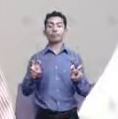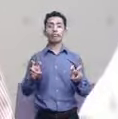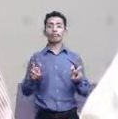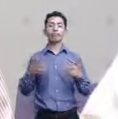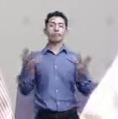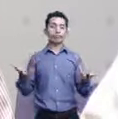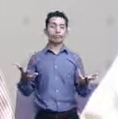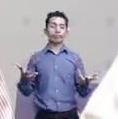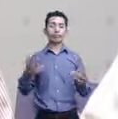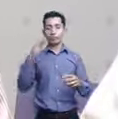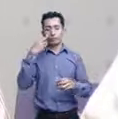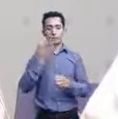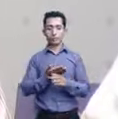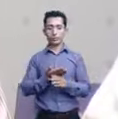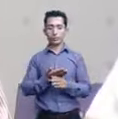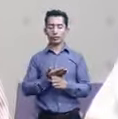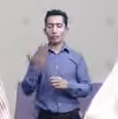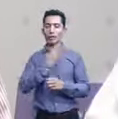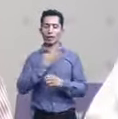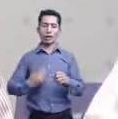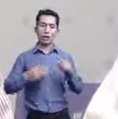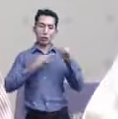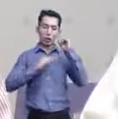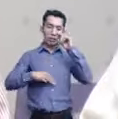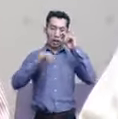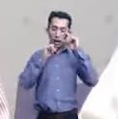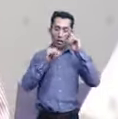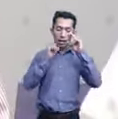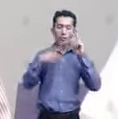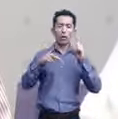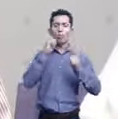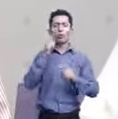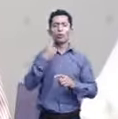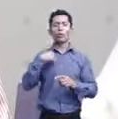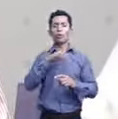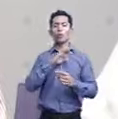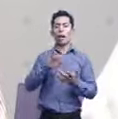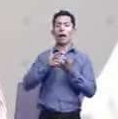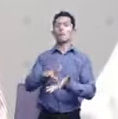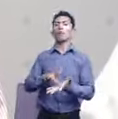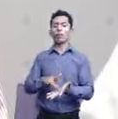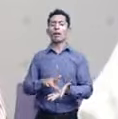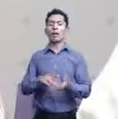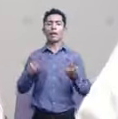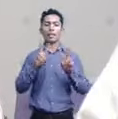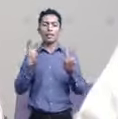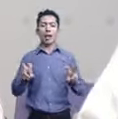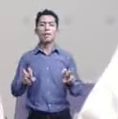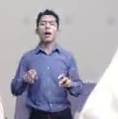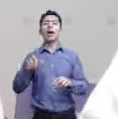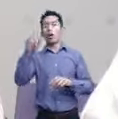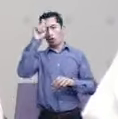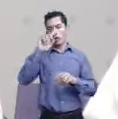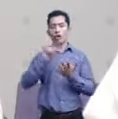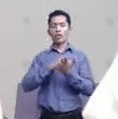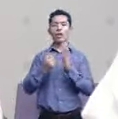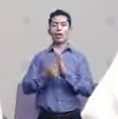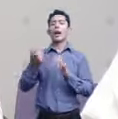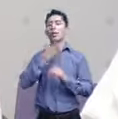Es un tema que no le corresponde a Presidencia Municipal, más sin en cambio podemos coadyuvar. Es un tema que es a través de los consejos